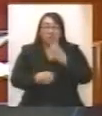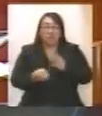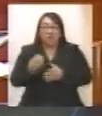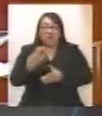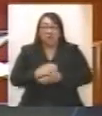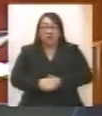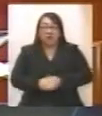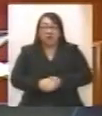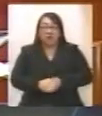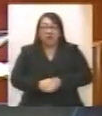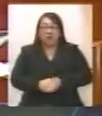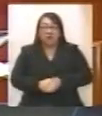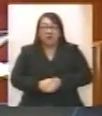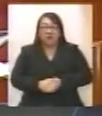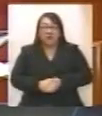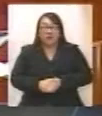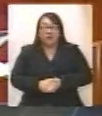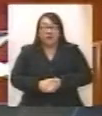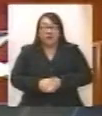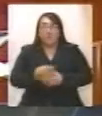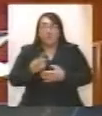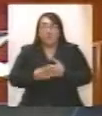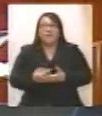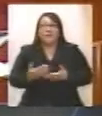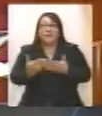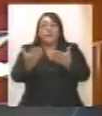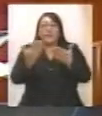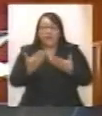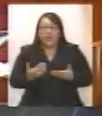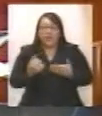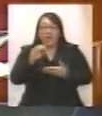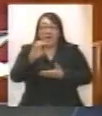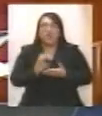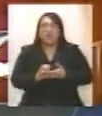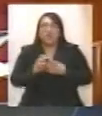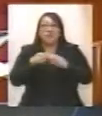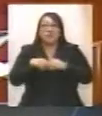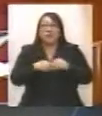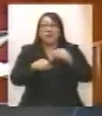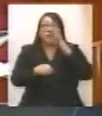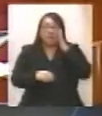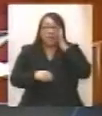innovadores que recibirán capital semilla.